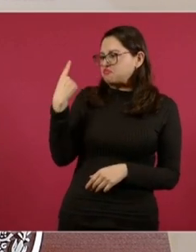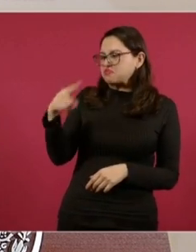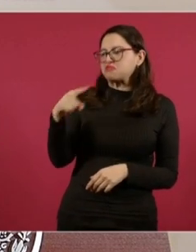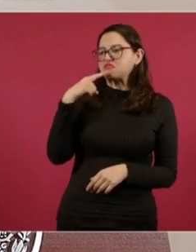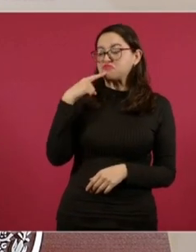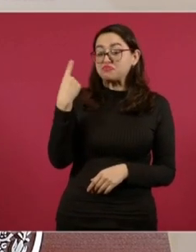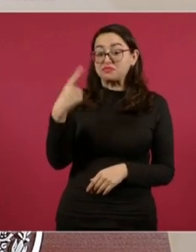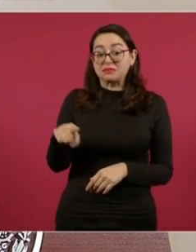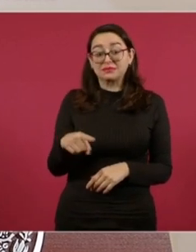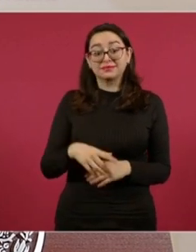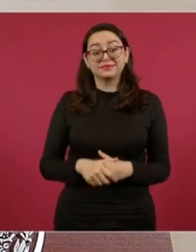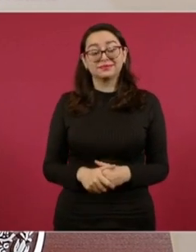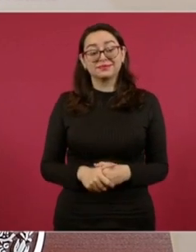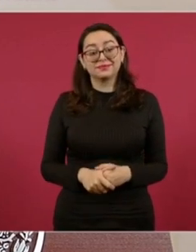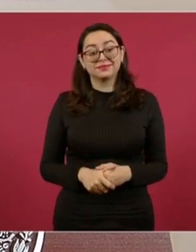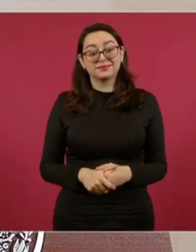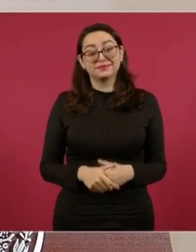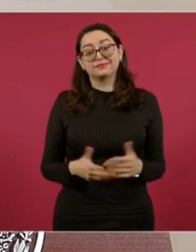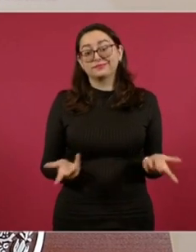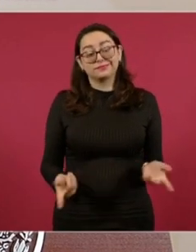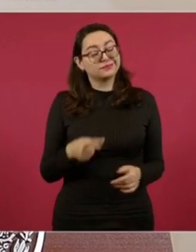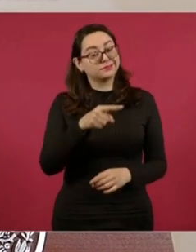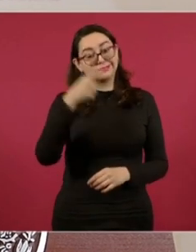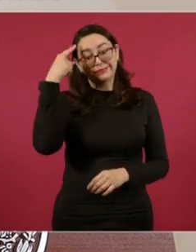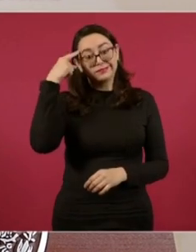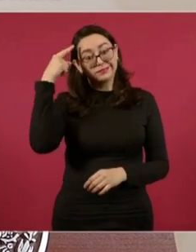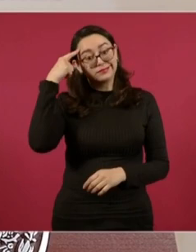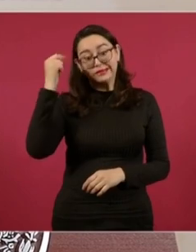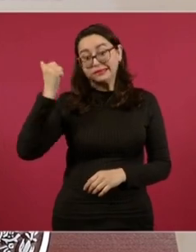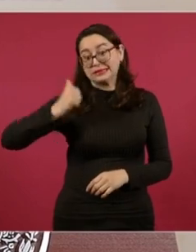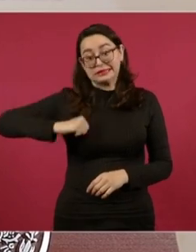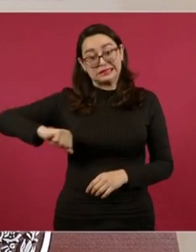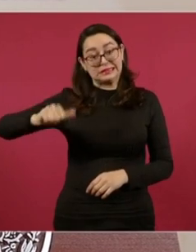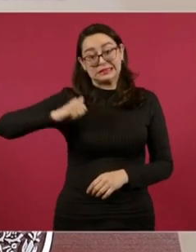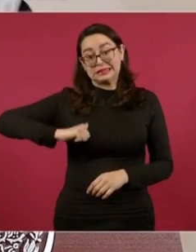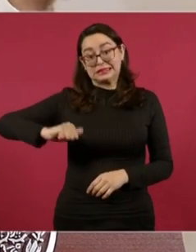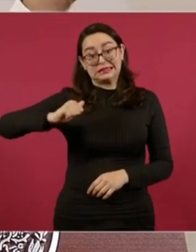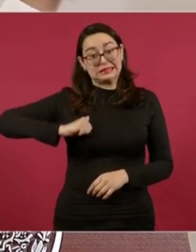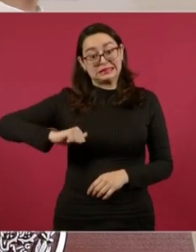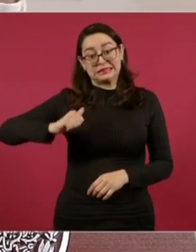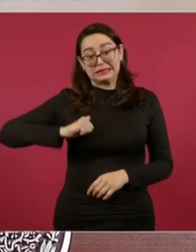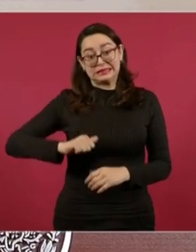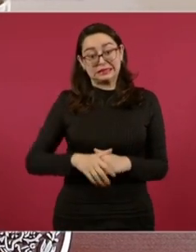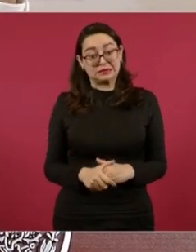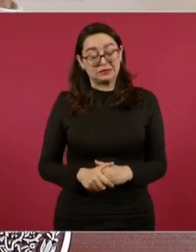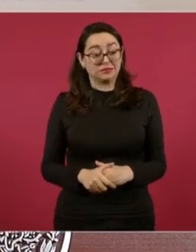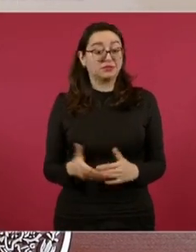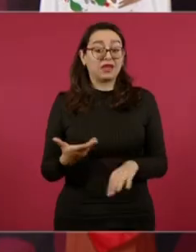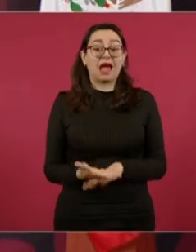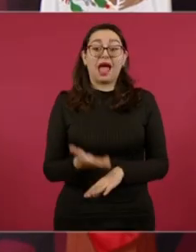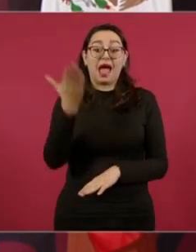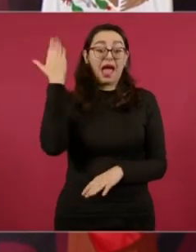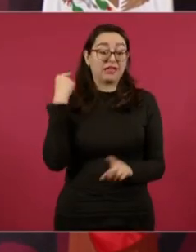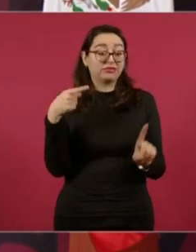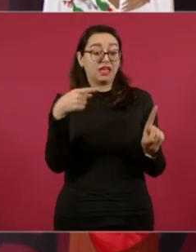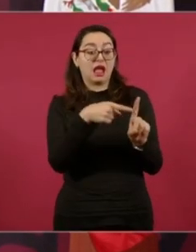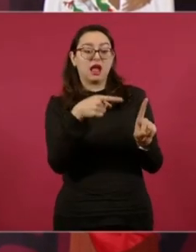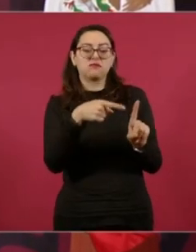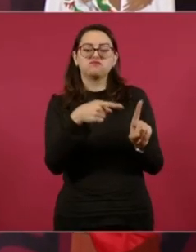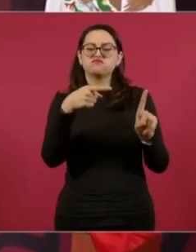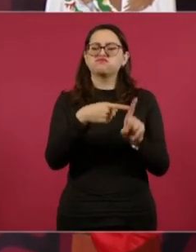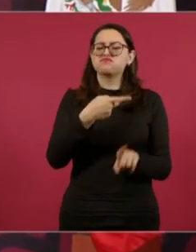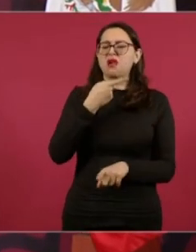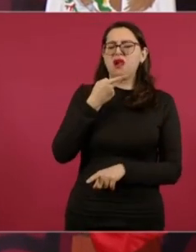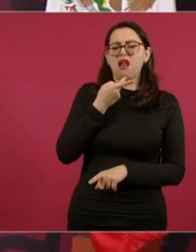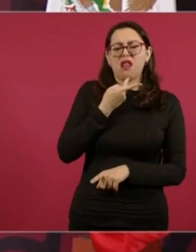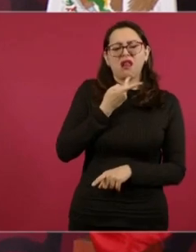Porque Héctor se quedó en el almanaque de cuando él era el influyente y